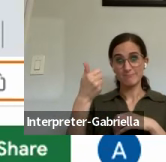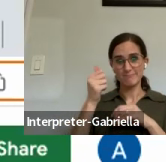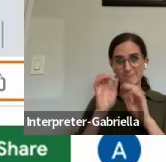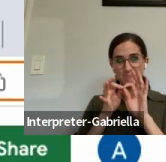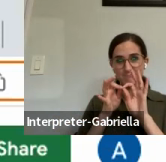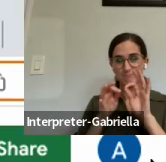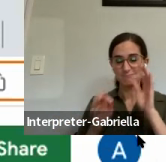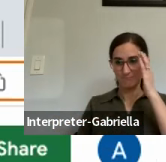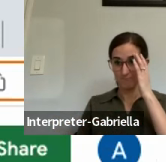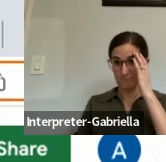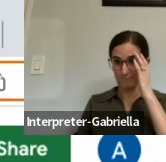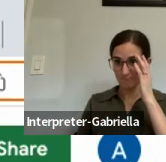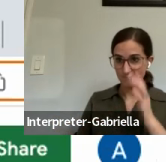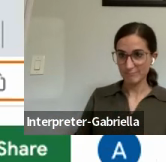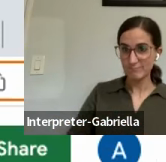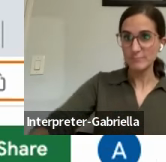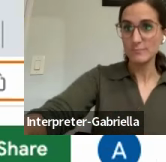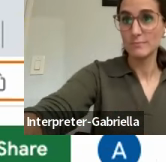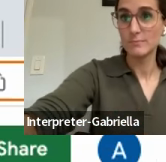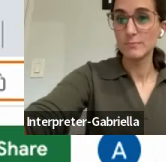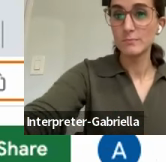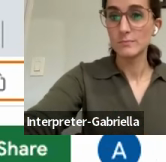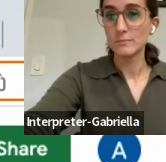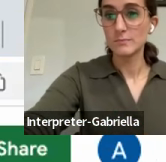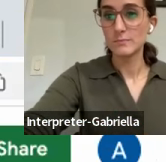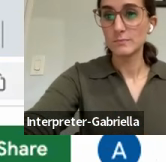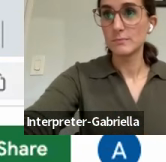sobre lo que es el tema de